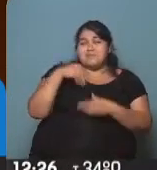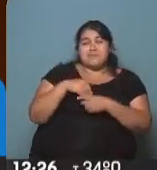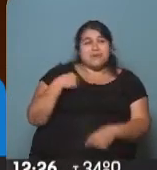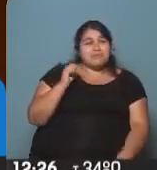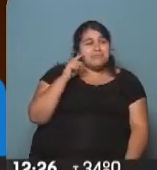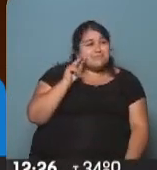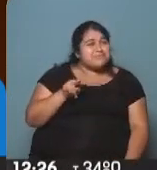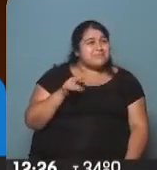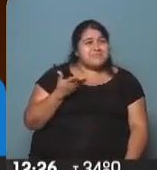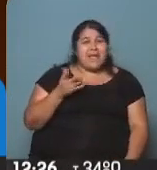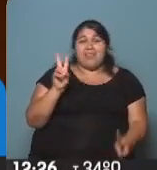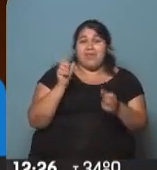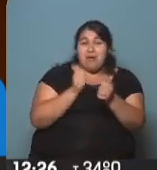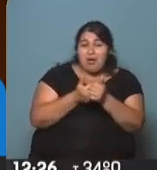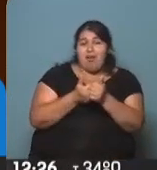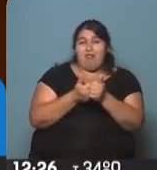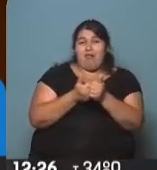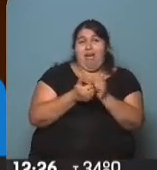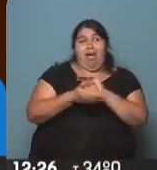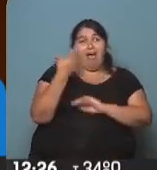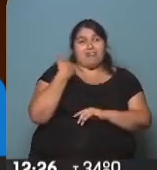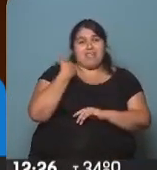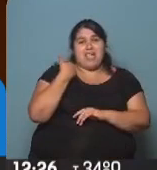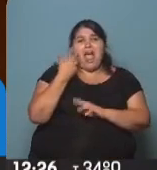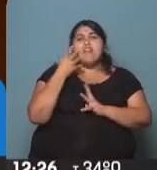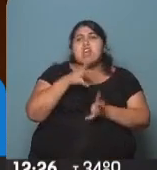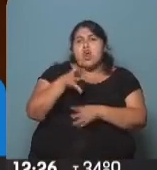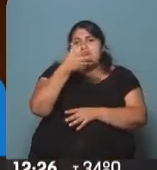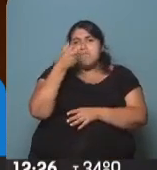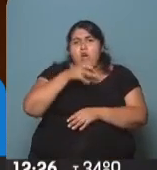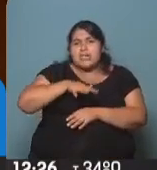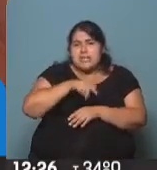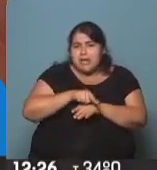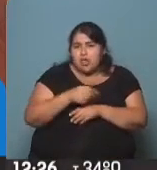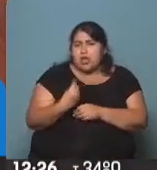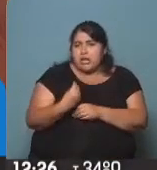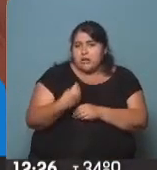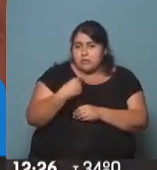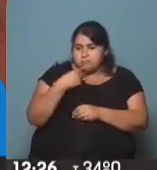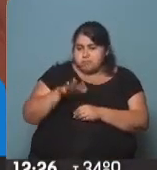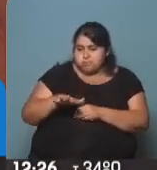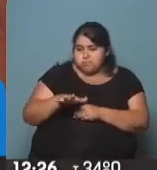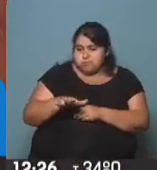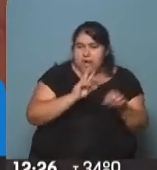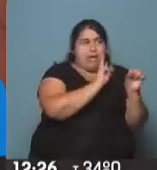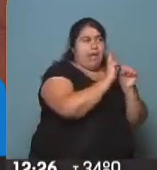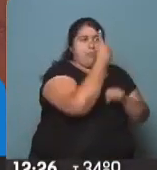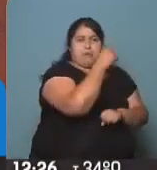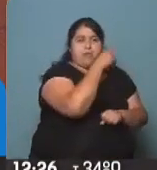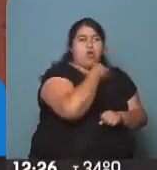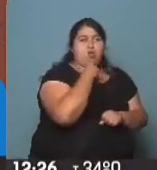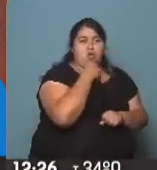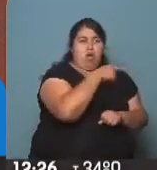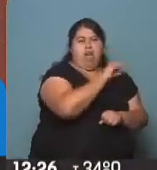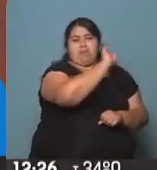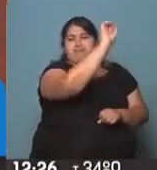todo el tema de violación, el terrorismo de Estado. Entonces, si usted sospecha de la víctima, ¿qué hace? Protege al sacerdote, lo envía. En el caso de